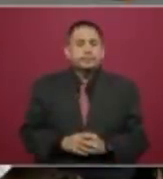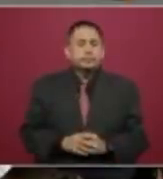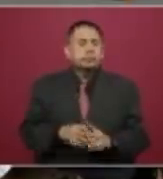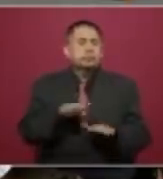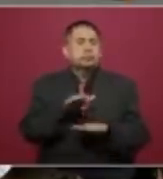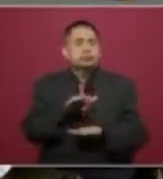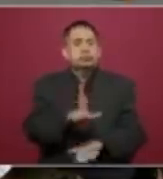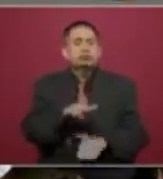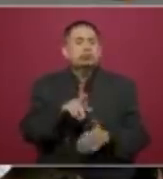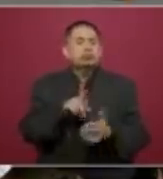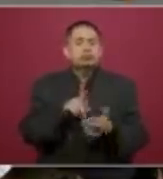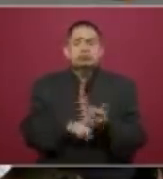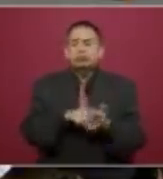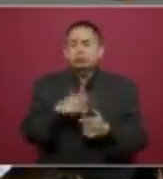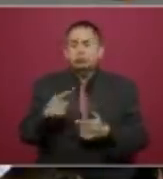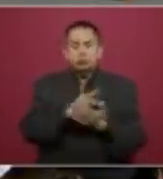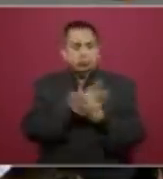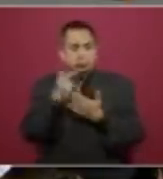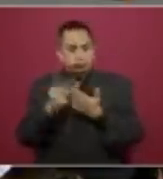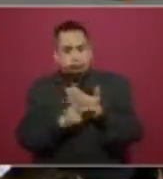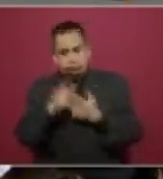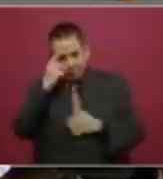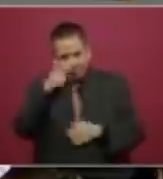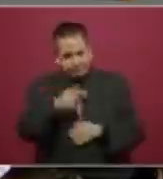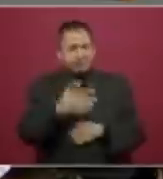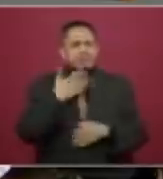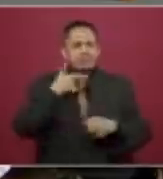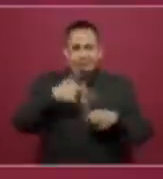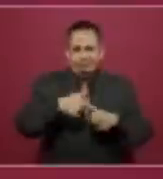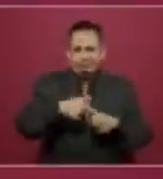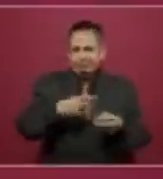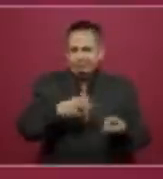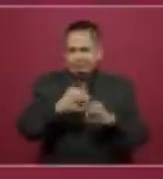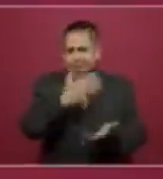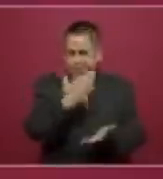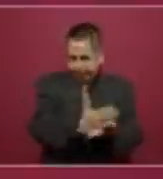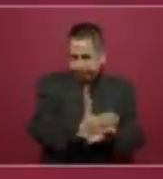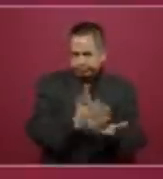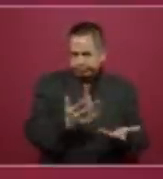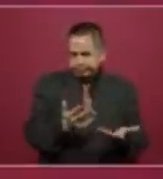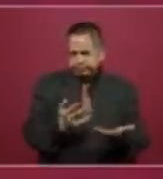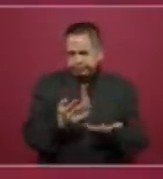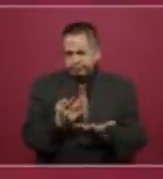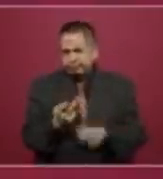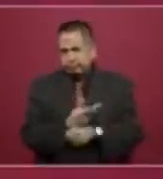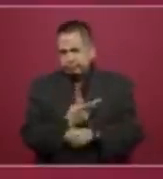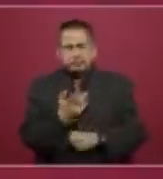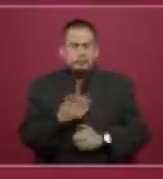Acerca del programa de combate al robo de combustible,